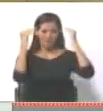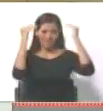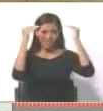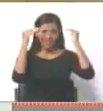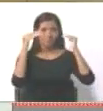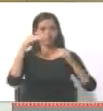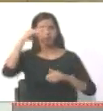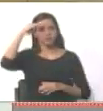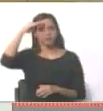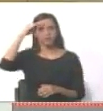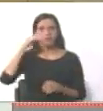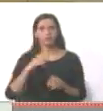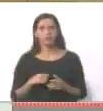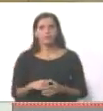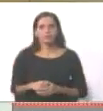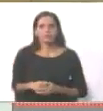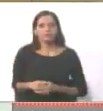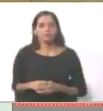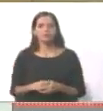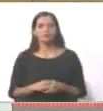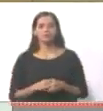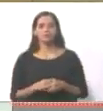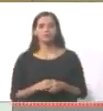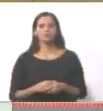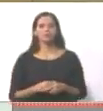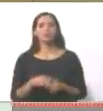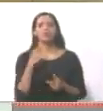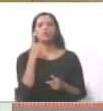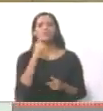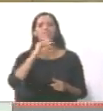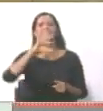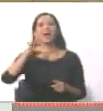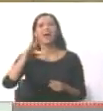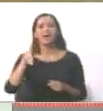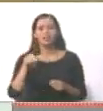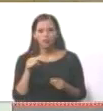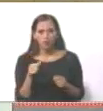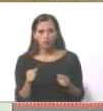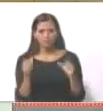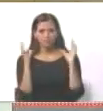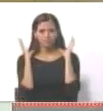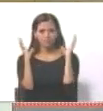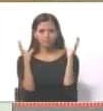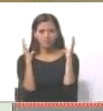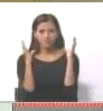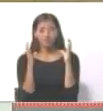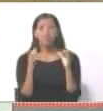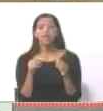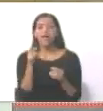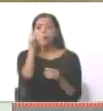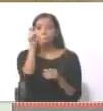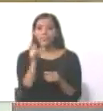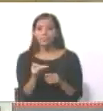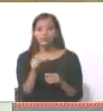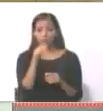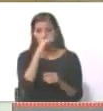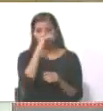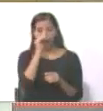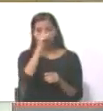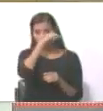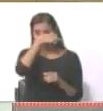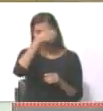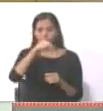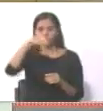ejército, Peñalosa Zambrano, un ladrón de aquí a la luna. Peñalosa Zambrano, muchachos, a los que no lo conozcan,